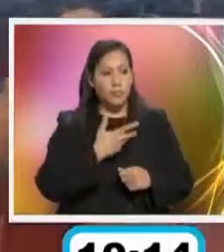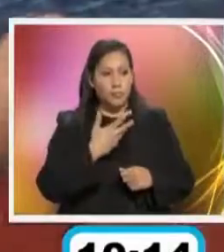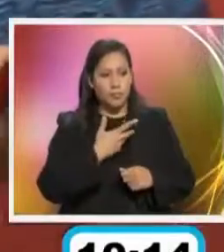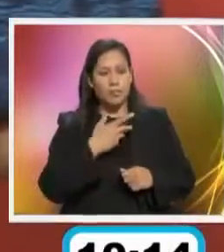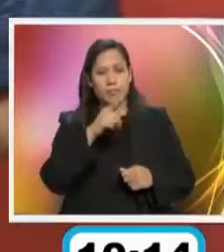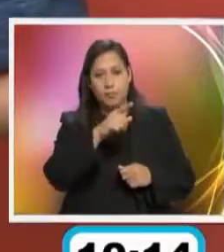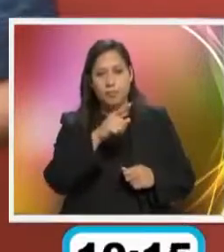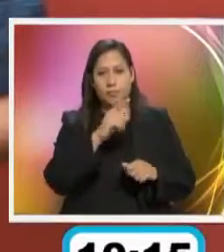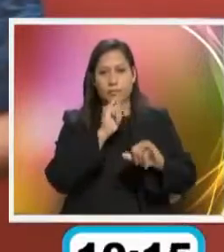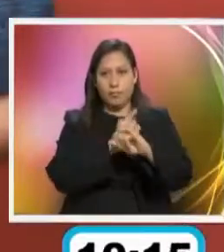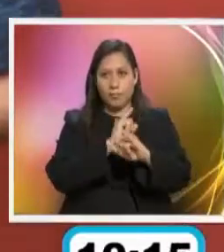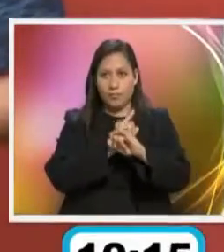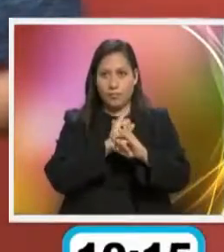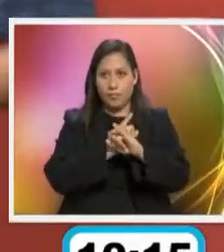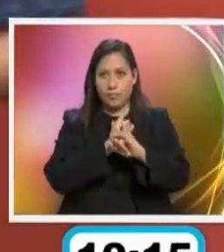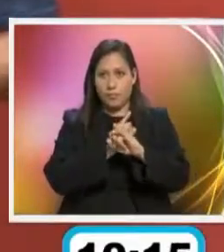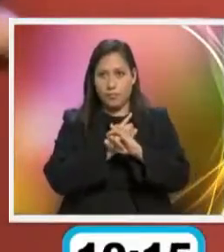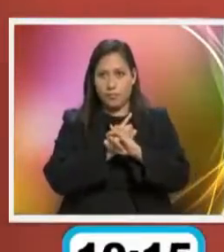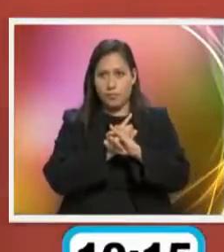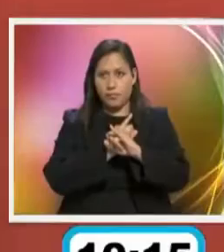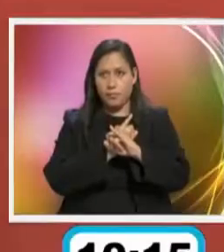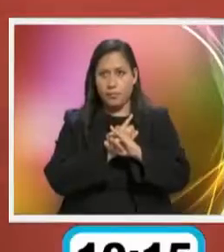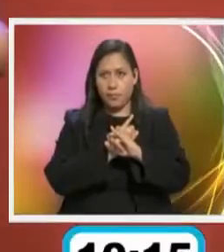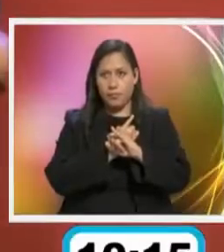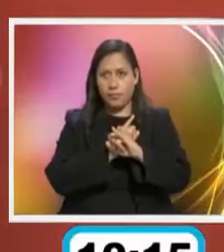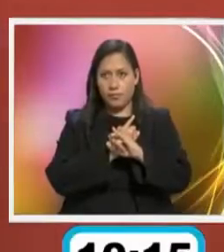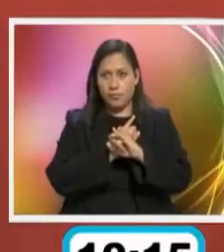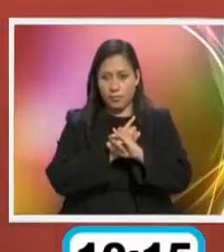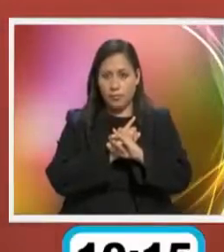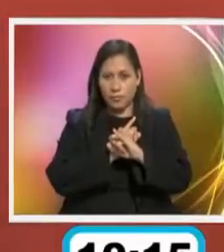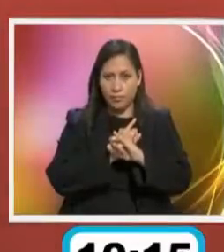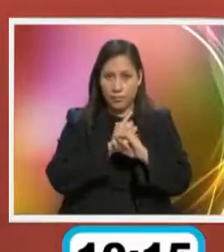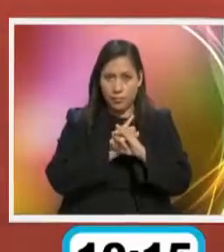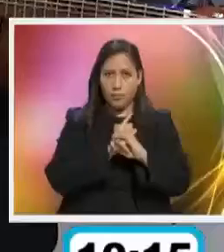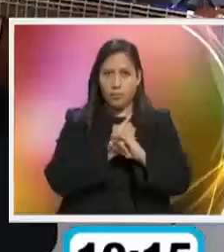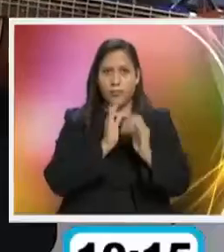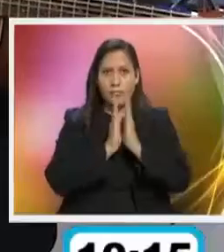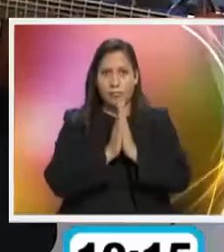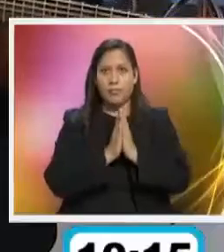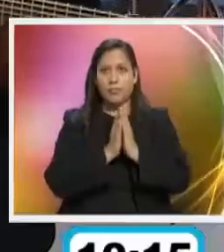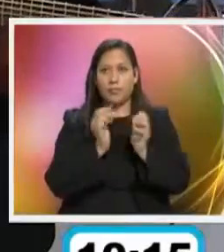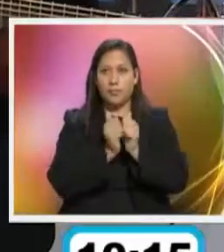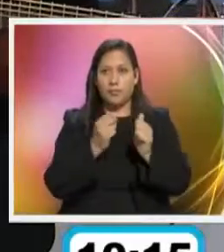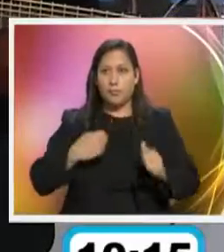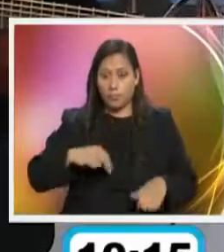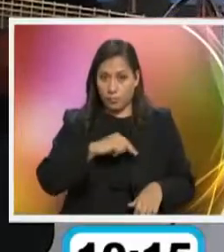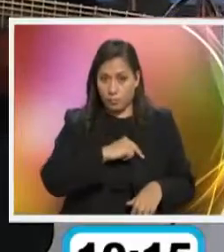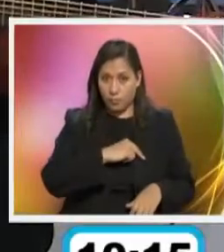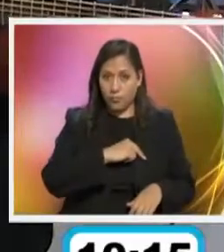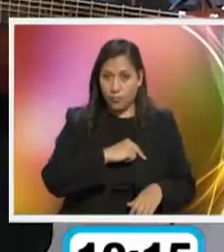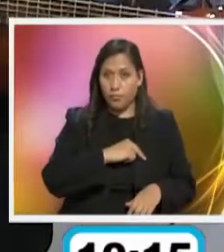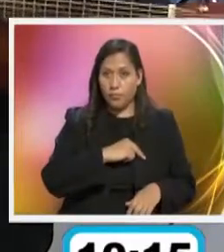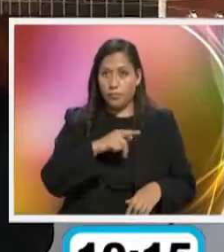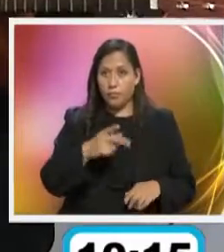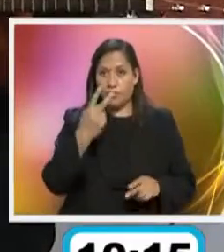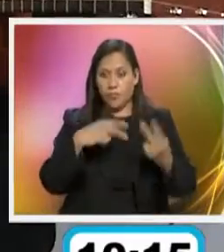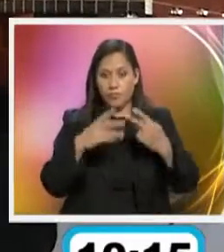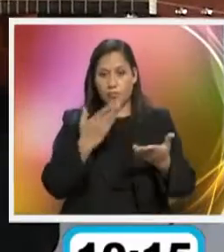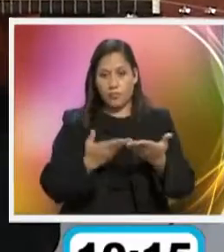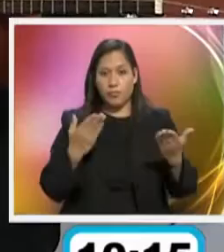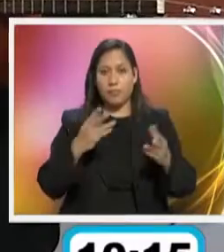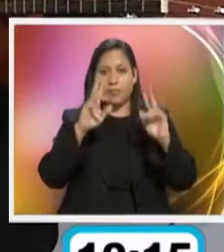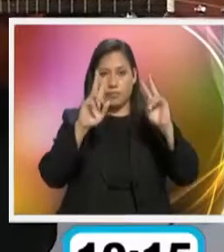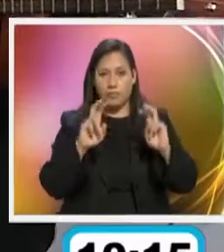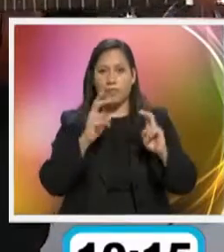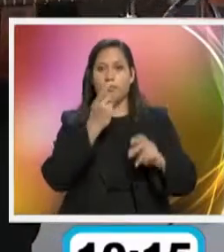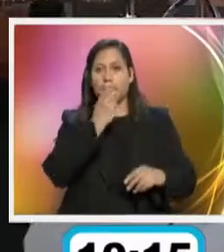disponible vía línea. Y en plataformas digitales Plataformas también. digitales, por favor. Muy Y bien. con nosotros, y bueno, venimos a presentar nuestro sencillo que